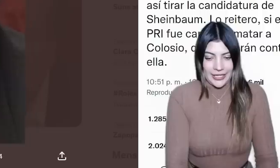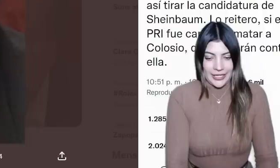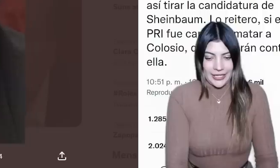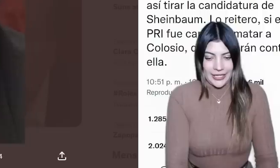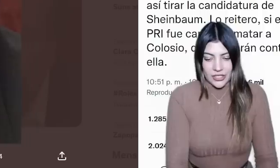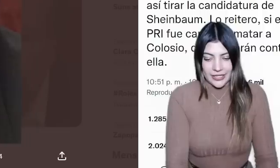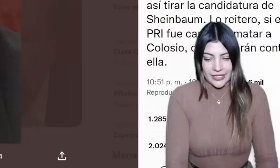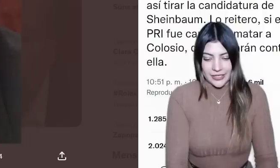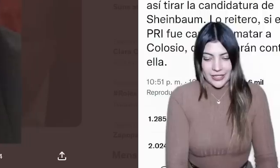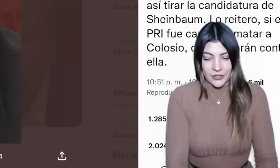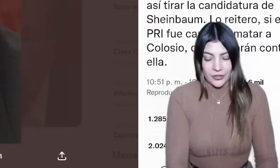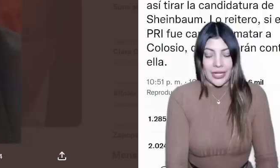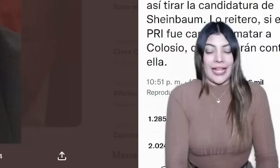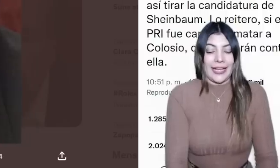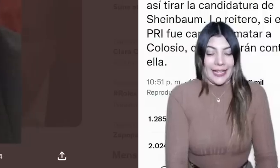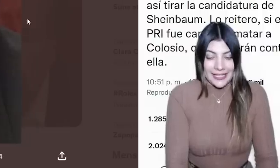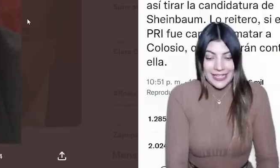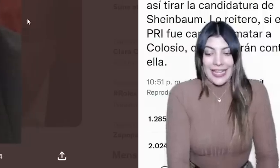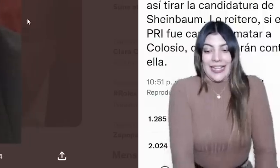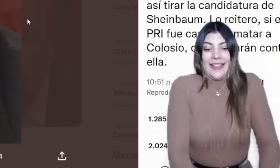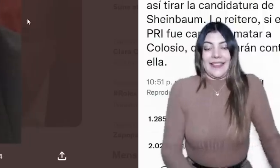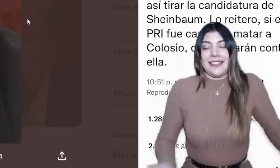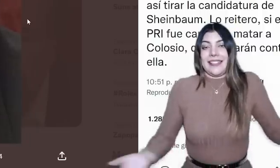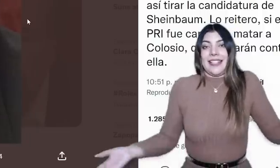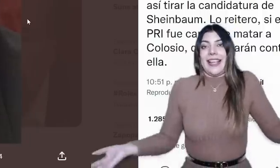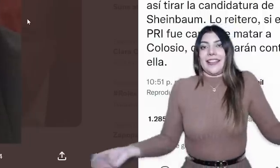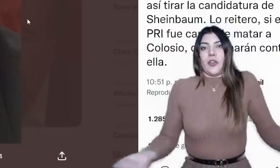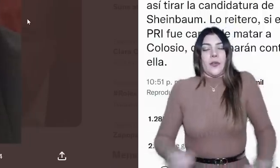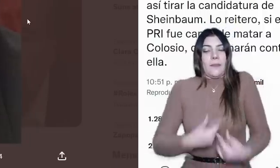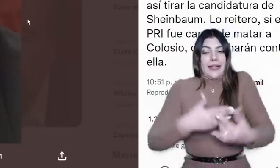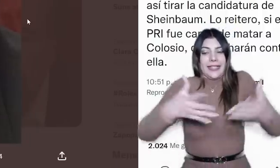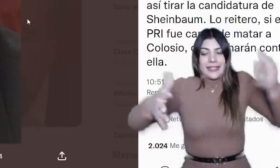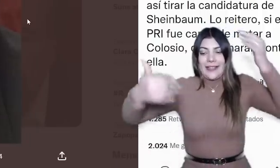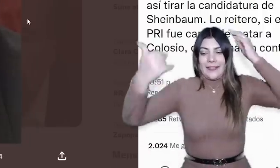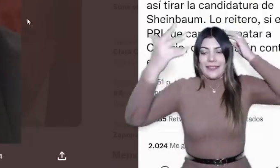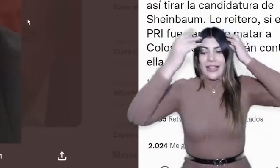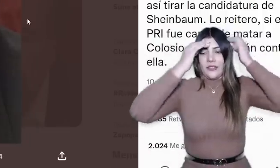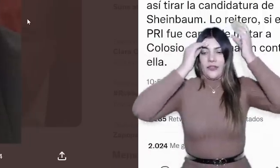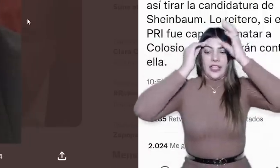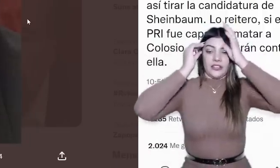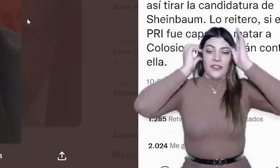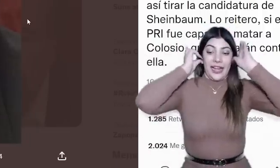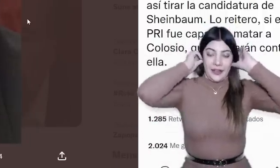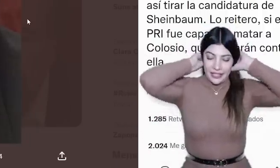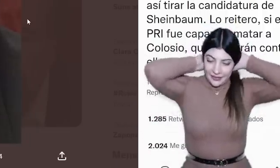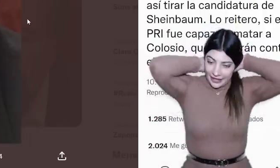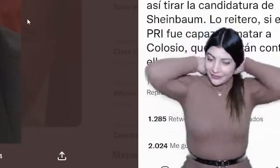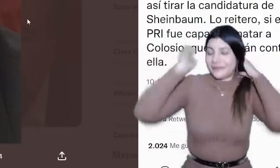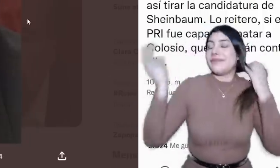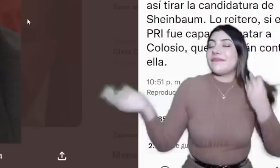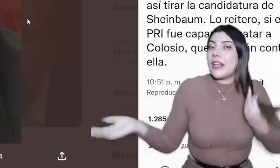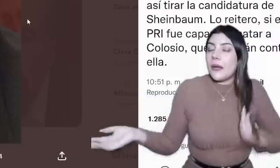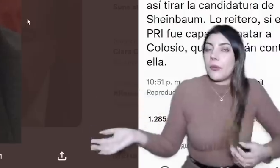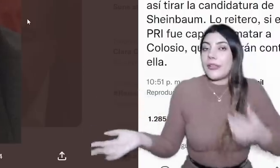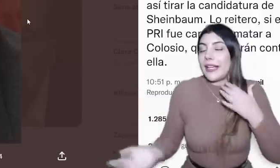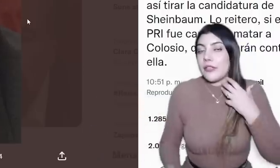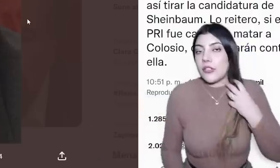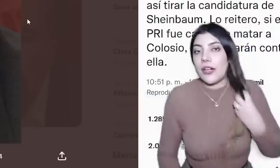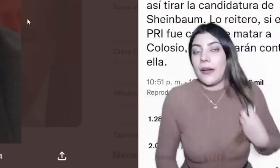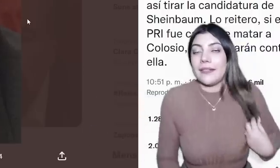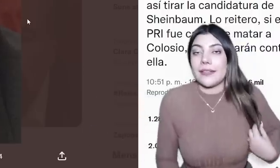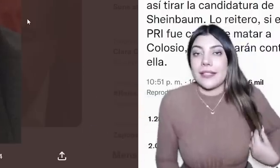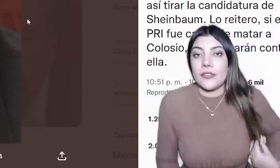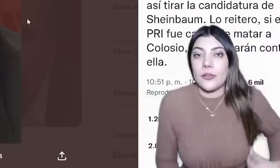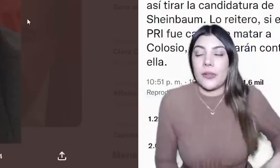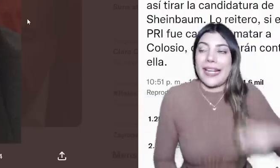Ahí está, amigos, este señor que es el líder del sindicato priista de antaño, de toda la vida. ¿Por qué no